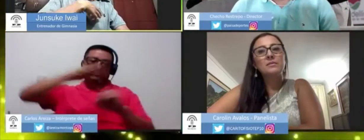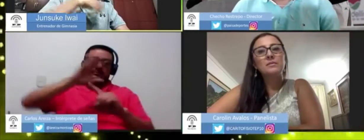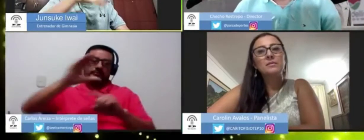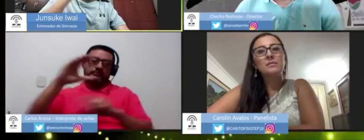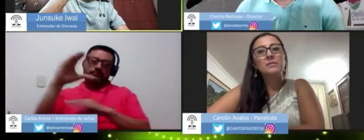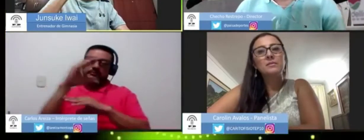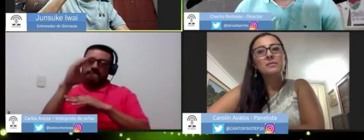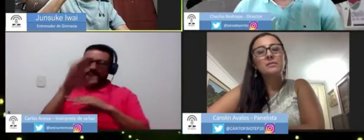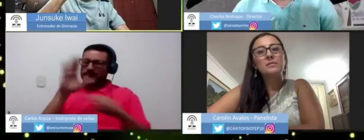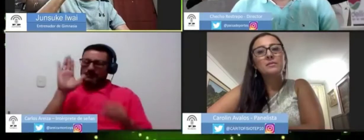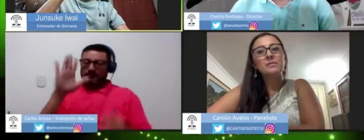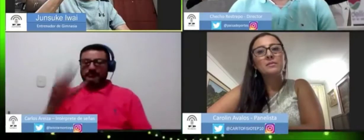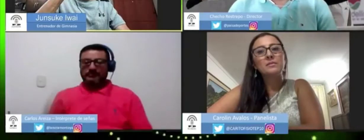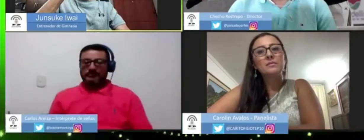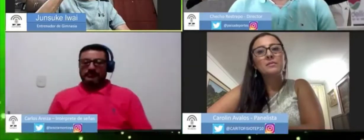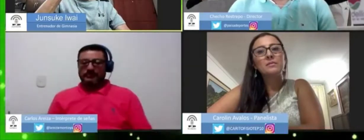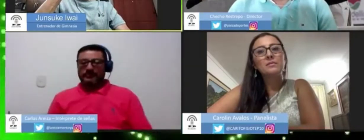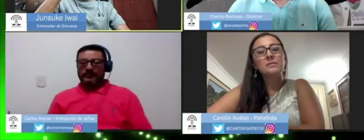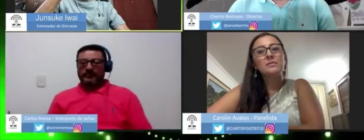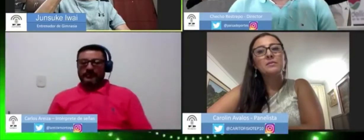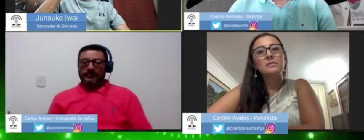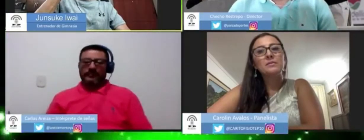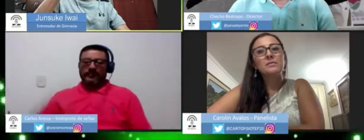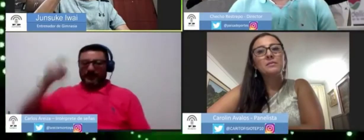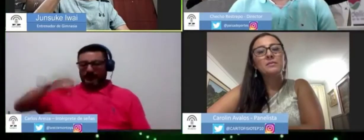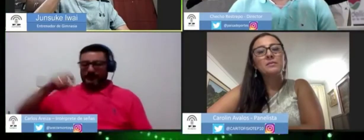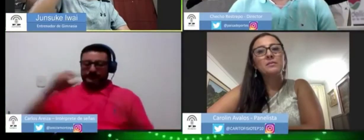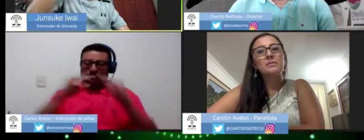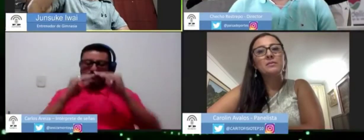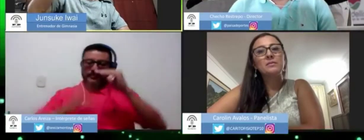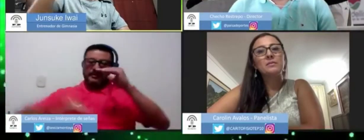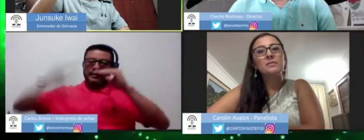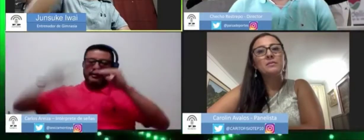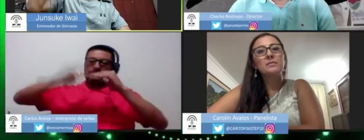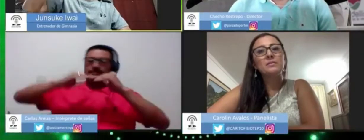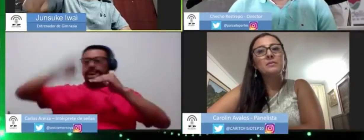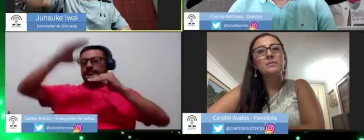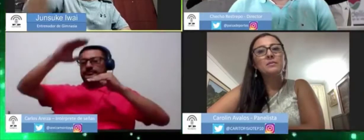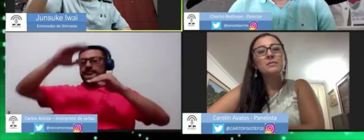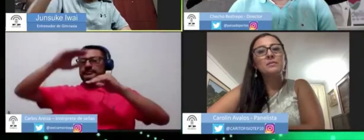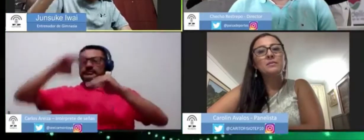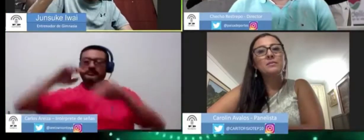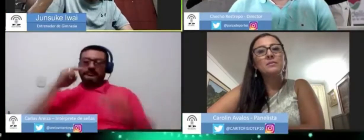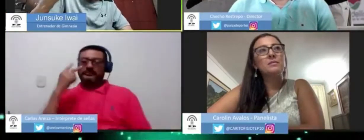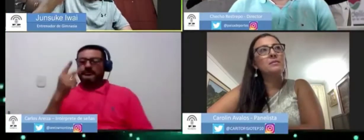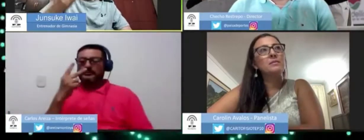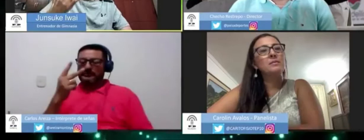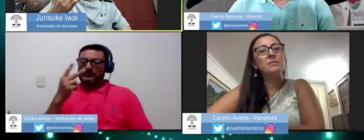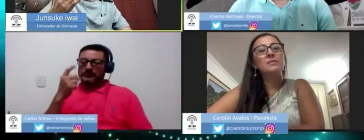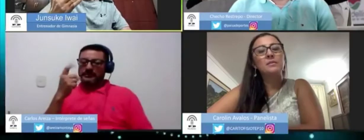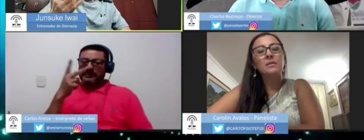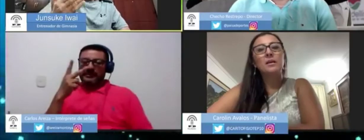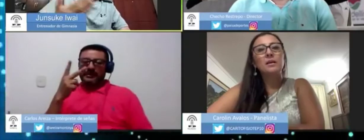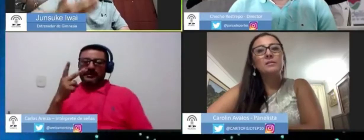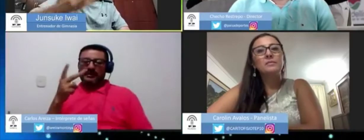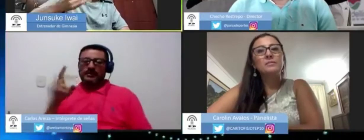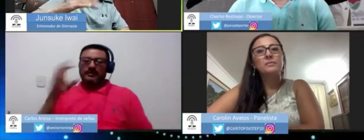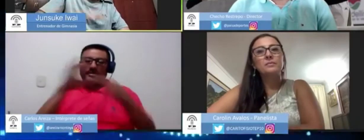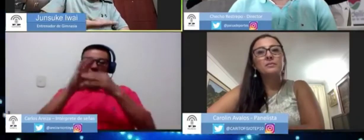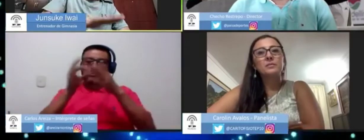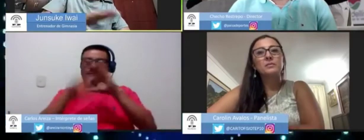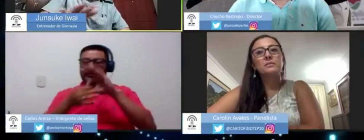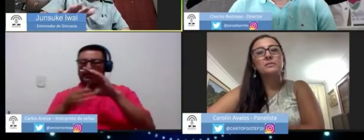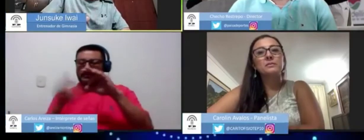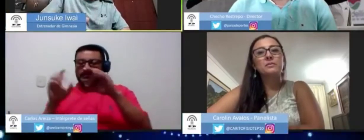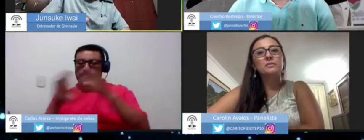debe tener un nivel alto, de ahí un paso, dos pasos puede llegar, pero está a